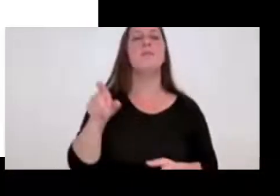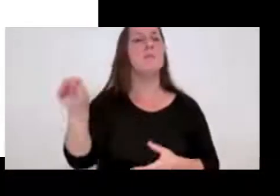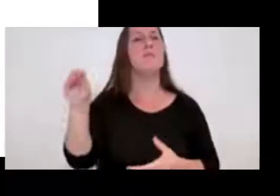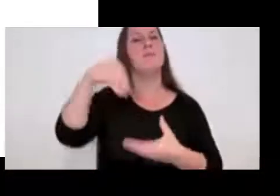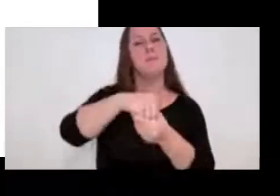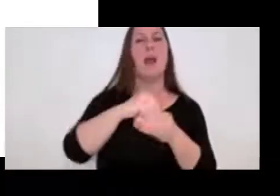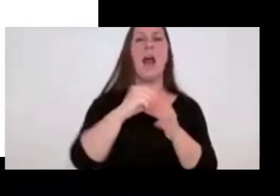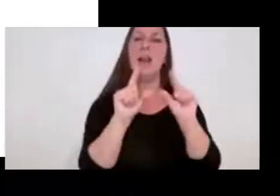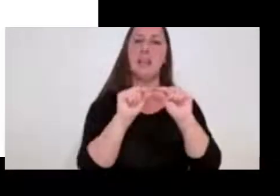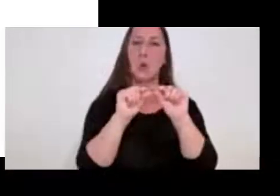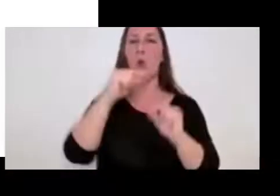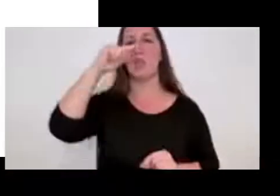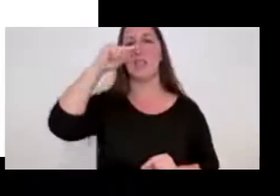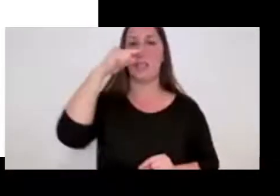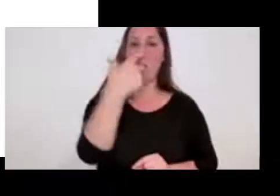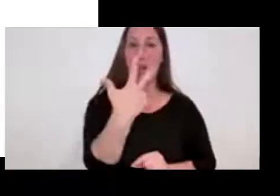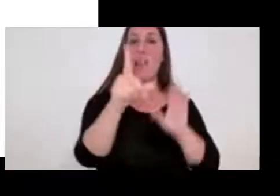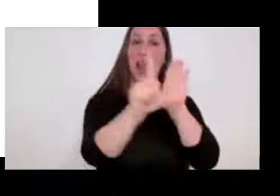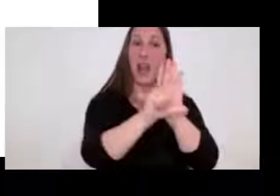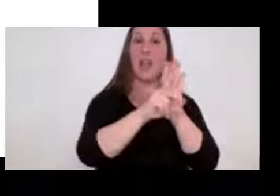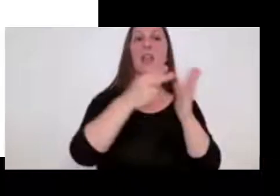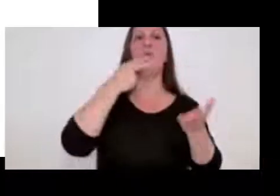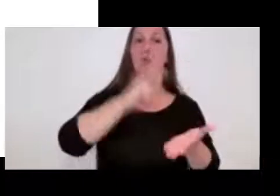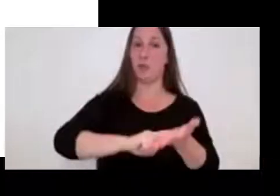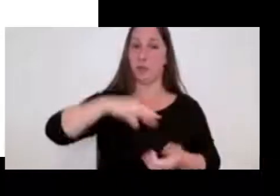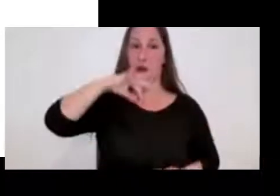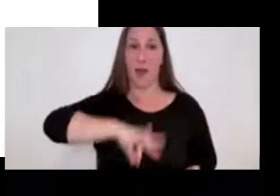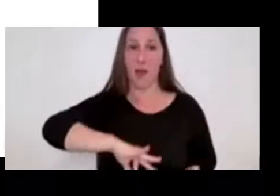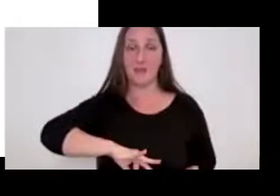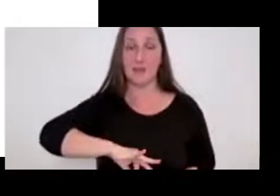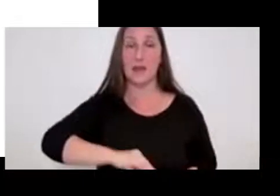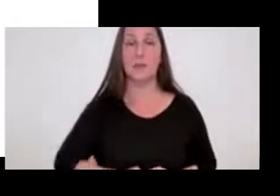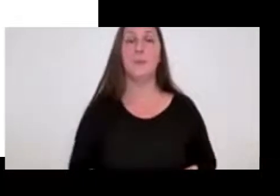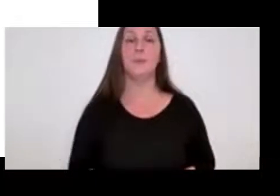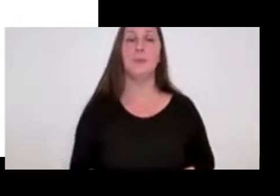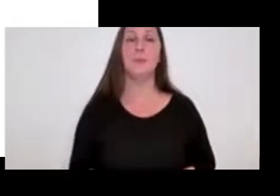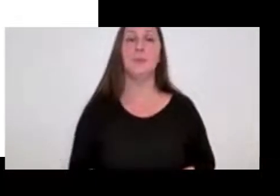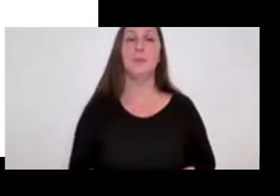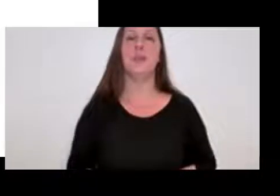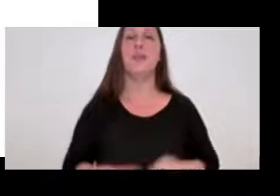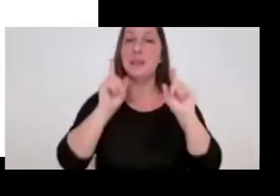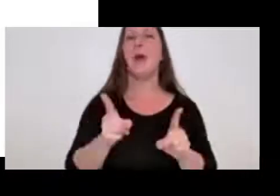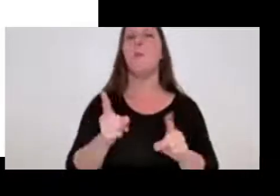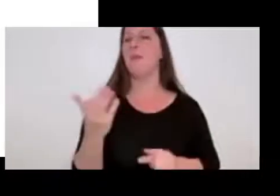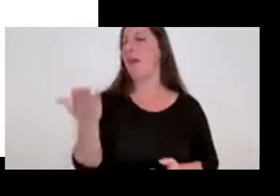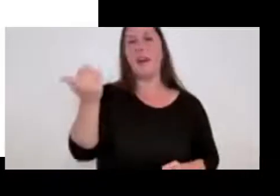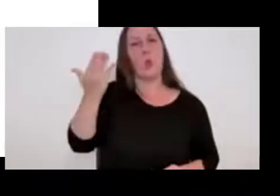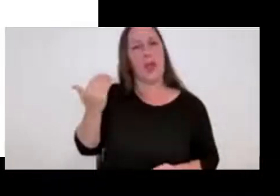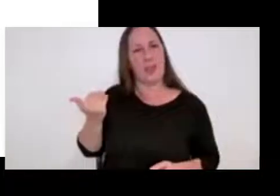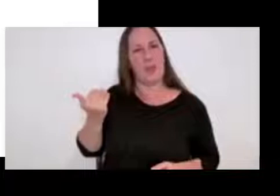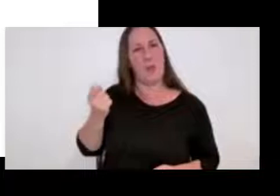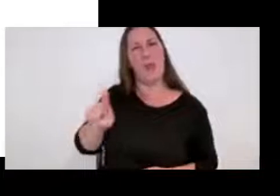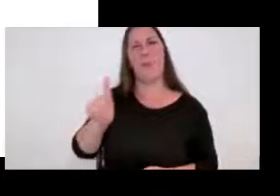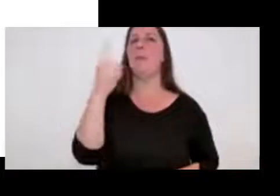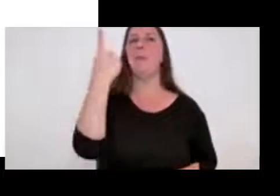artículo 73 de la ley de impuesto a las ganancias y que también es retroactiva al 1 de enero del